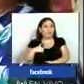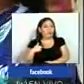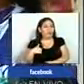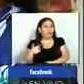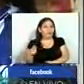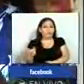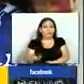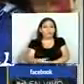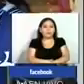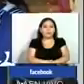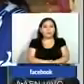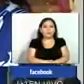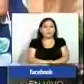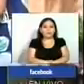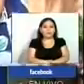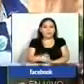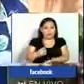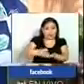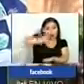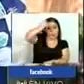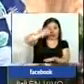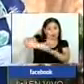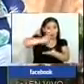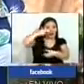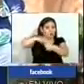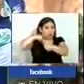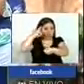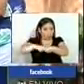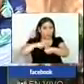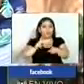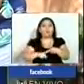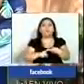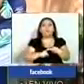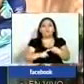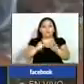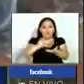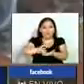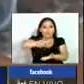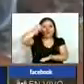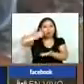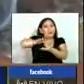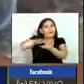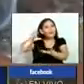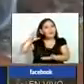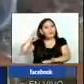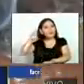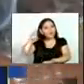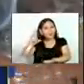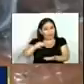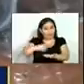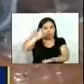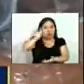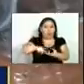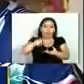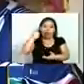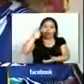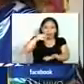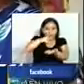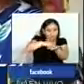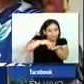Potera de gaseos Este Deja de lejilla Este De aceite